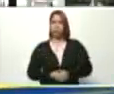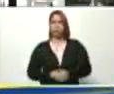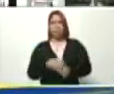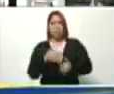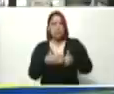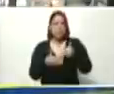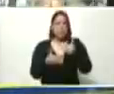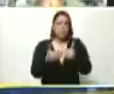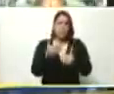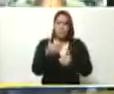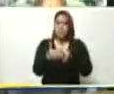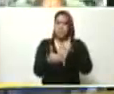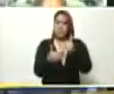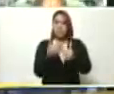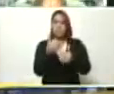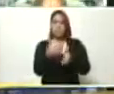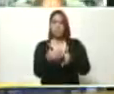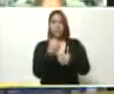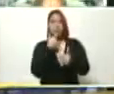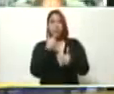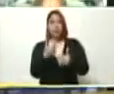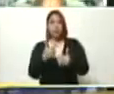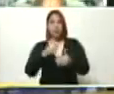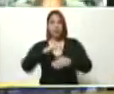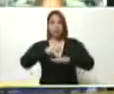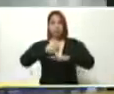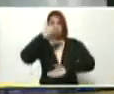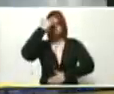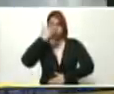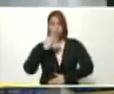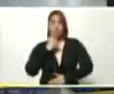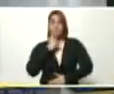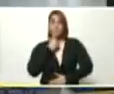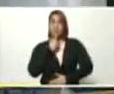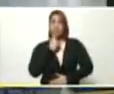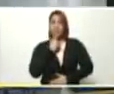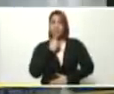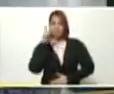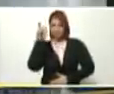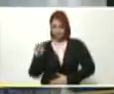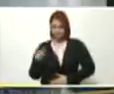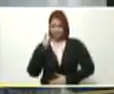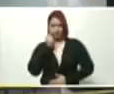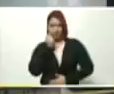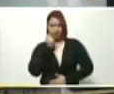pulso. Decía el general en jefe, Vladimir Padrino López,